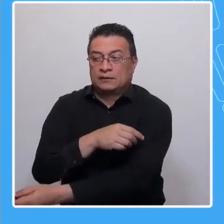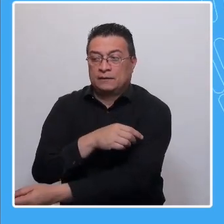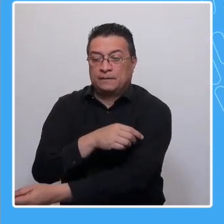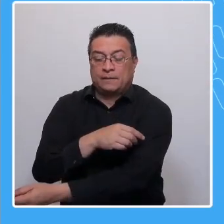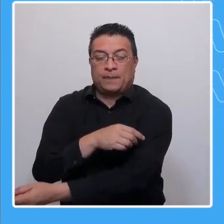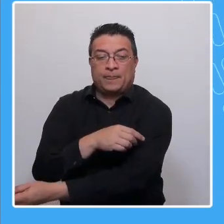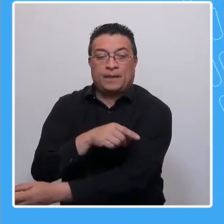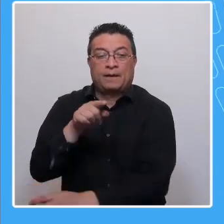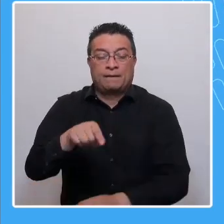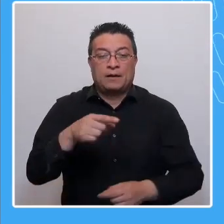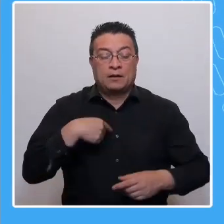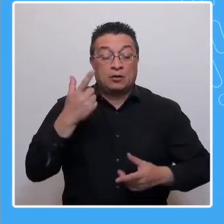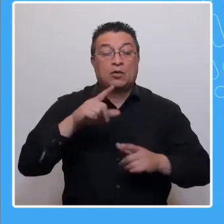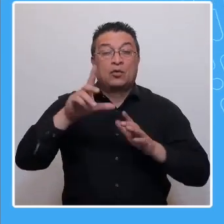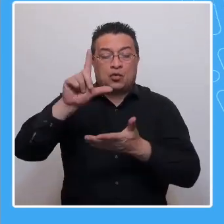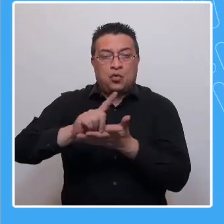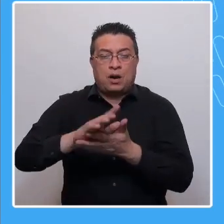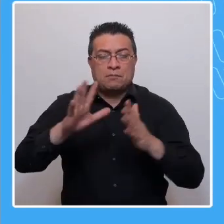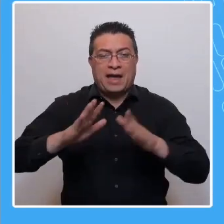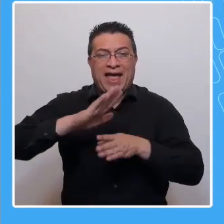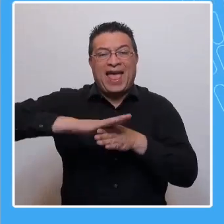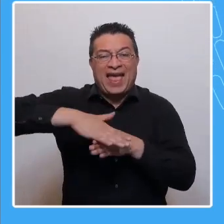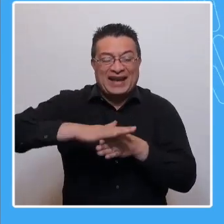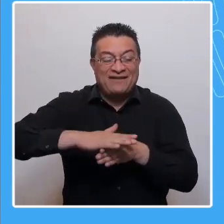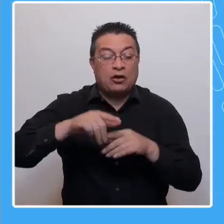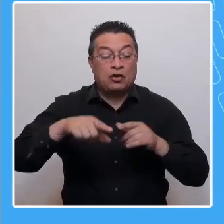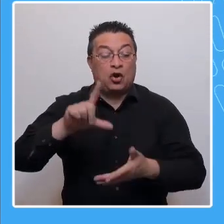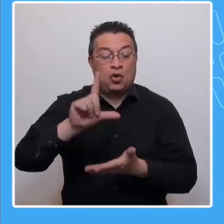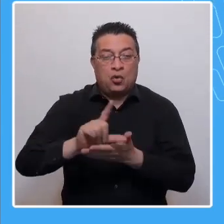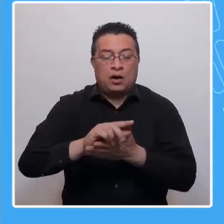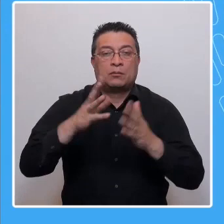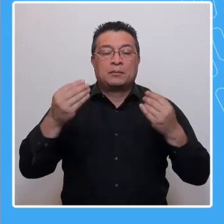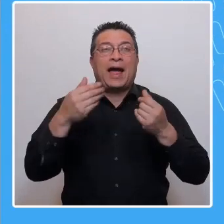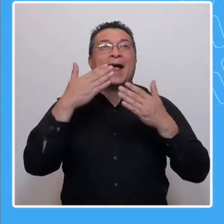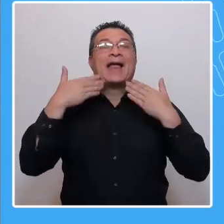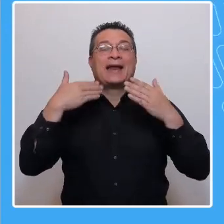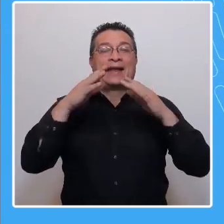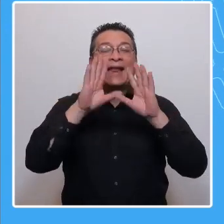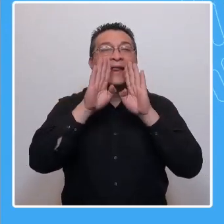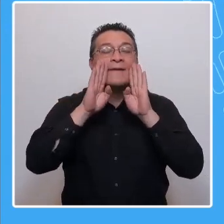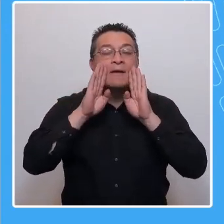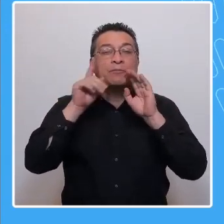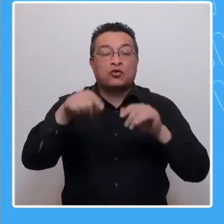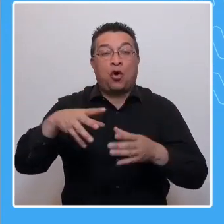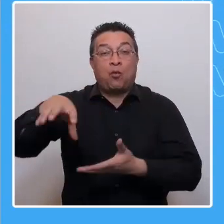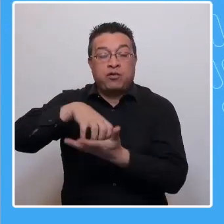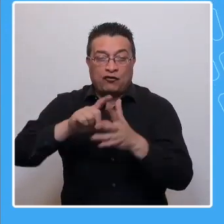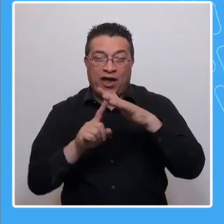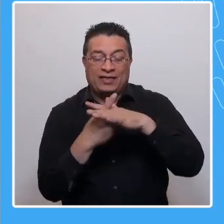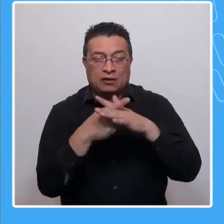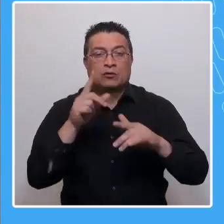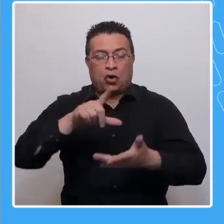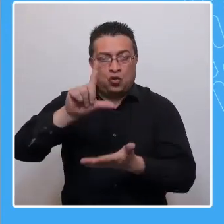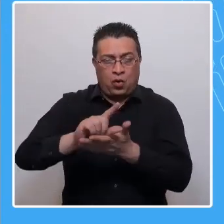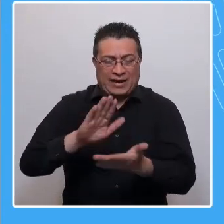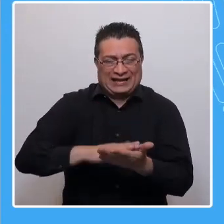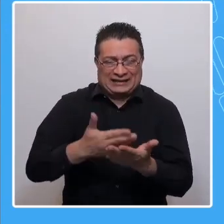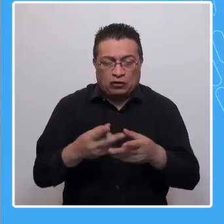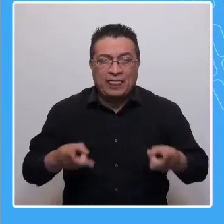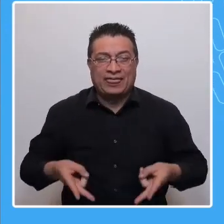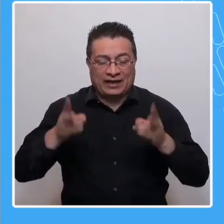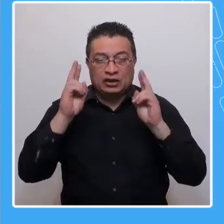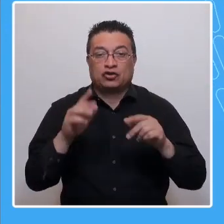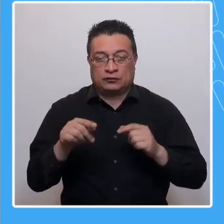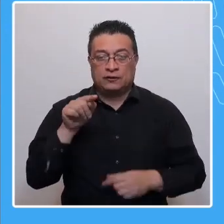ambiente sano y ecológicamente equilibrado, el derecho a respirar aire limpio, el derecho de los pueblos y naciones indígenas a vivir en un medio ambiente sano y en armonía